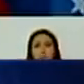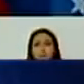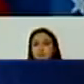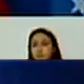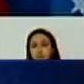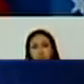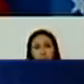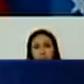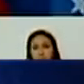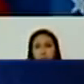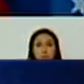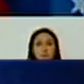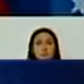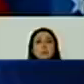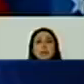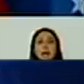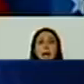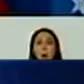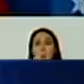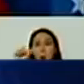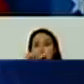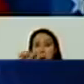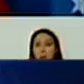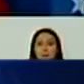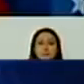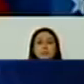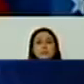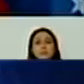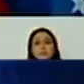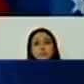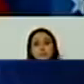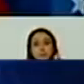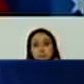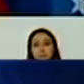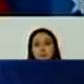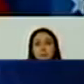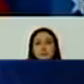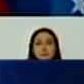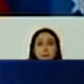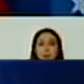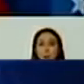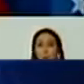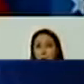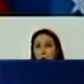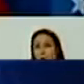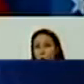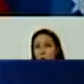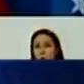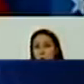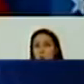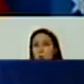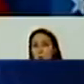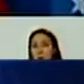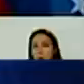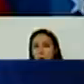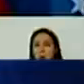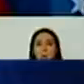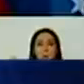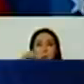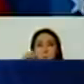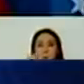ambos incautaciones pudieran llegar a una cifra cercana a los 400 kilogramos de